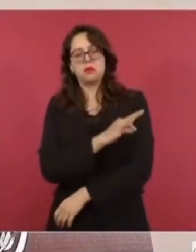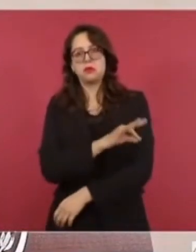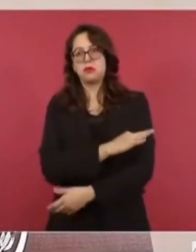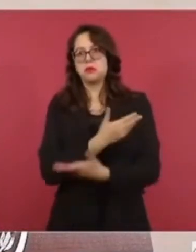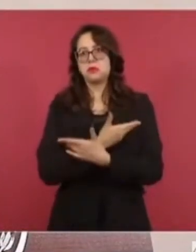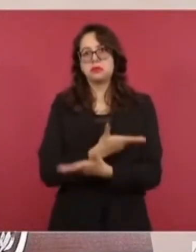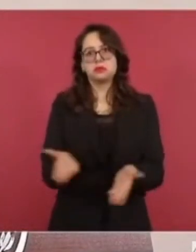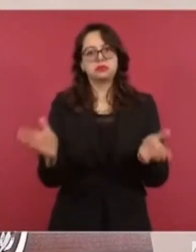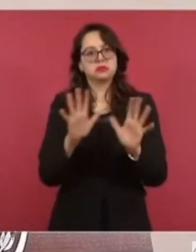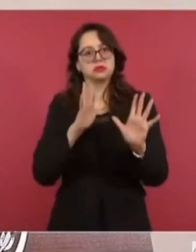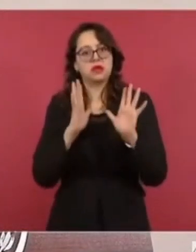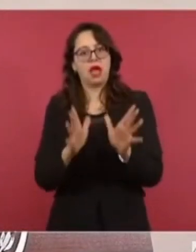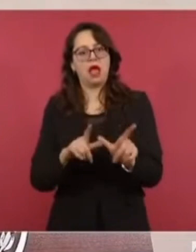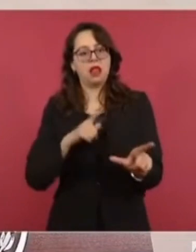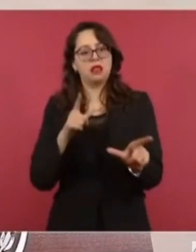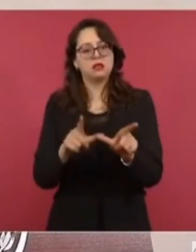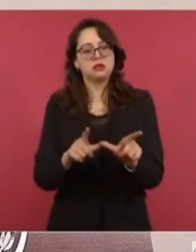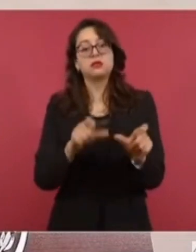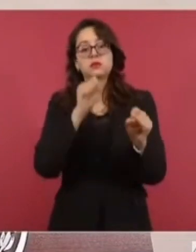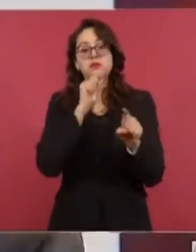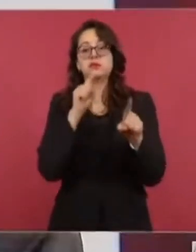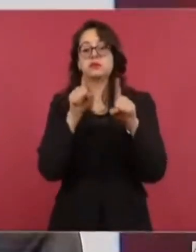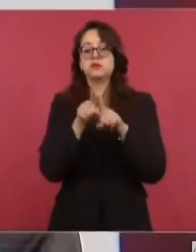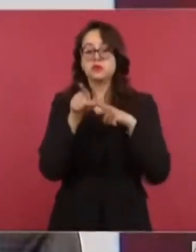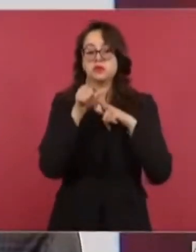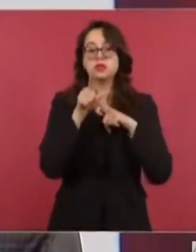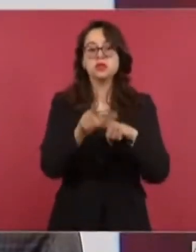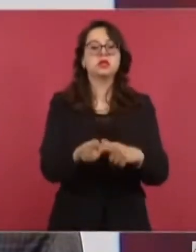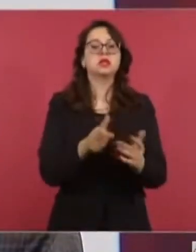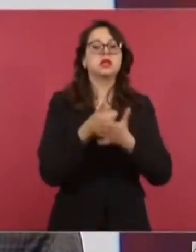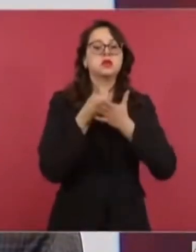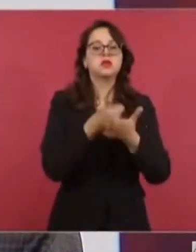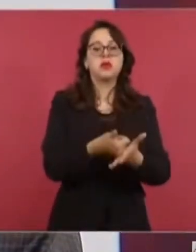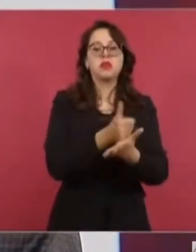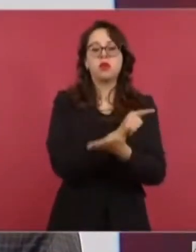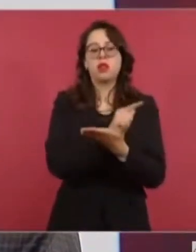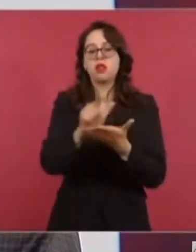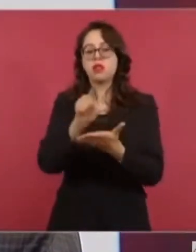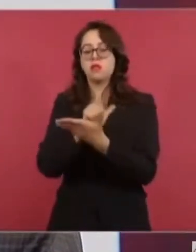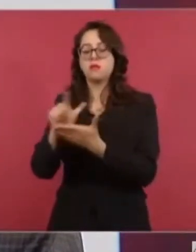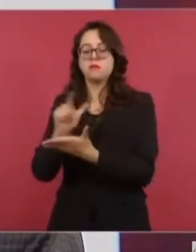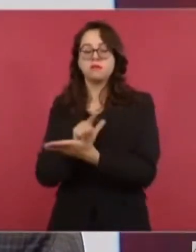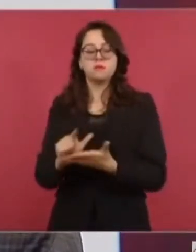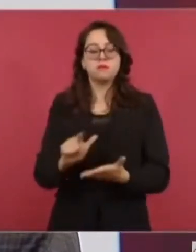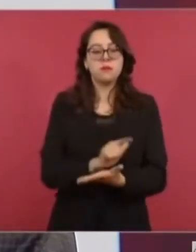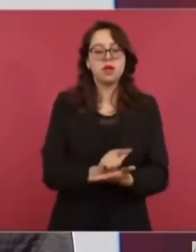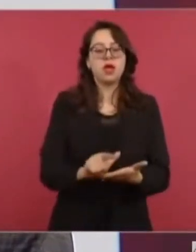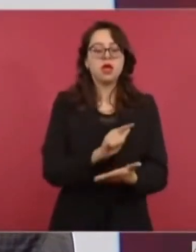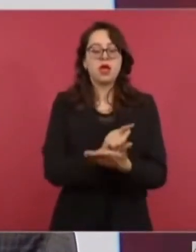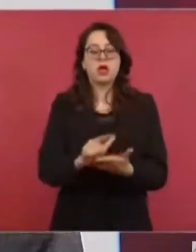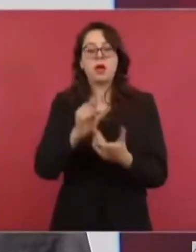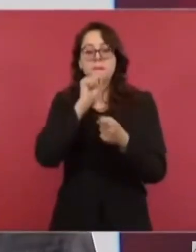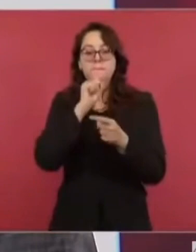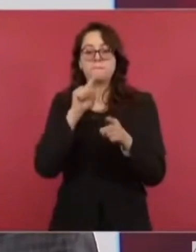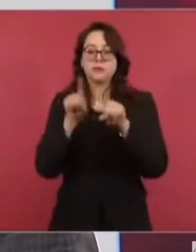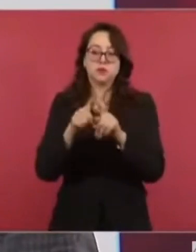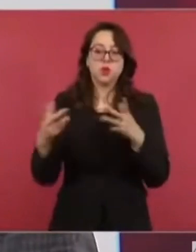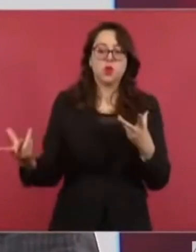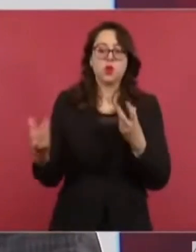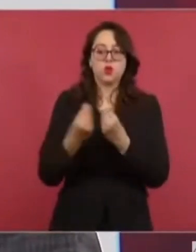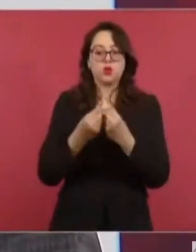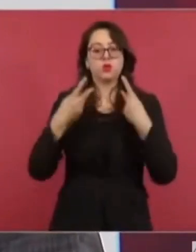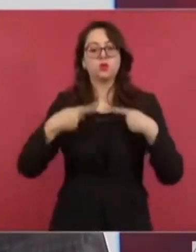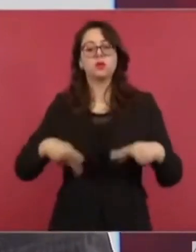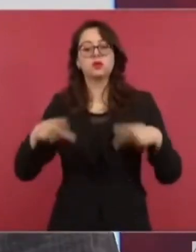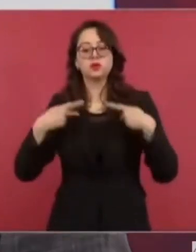necesaria. Continuarán las brigadas de limpieza y saneamiento con apoyo de la coordinación de la acción comunitaria del